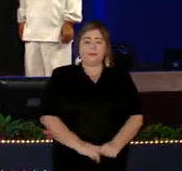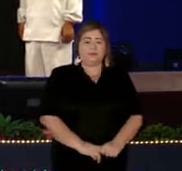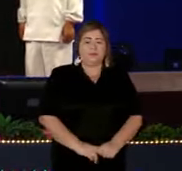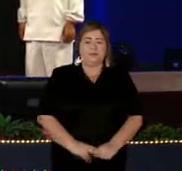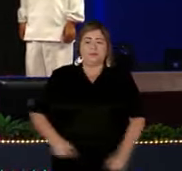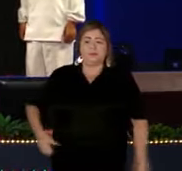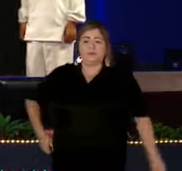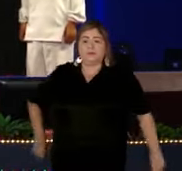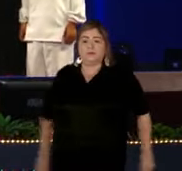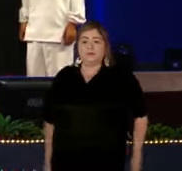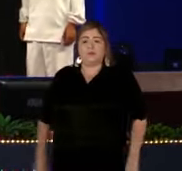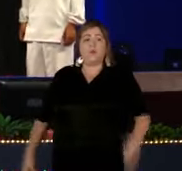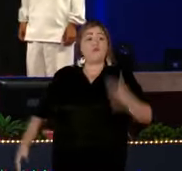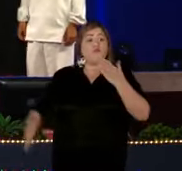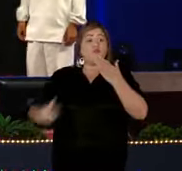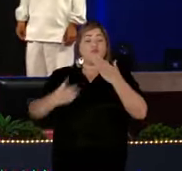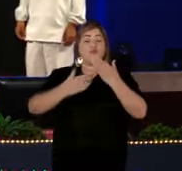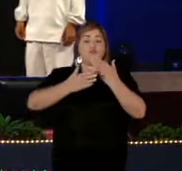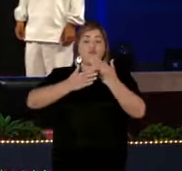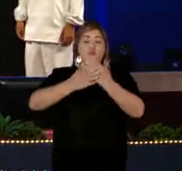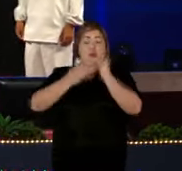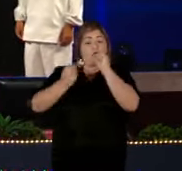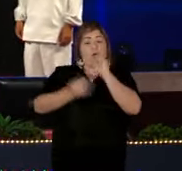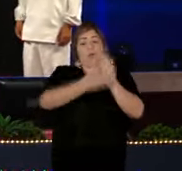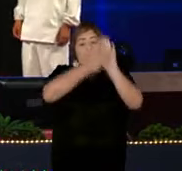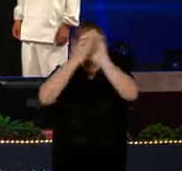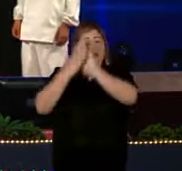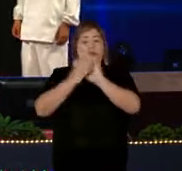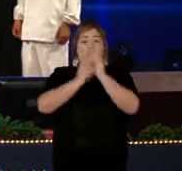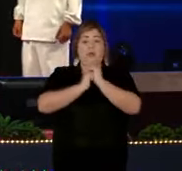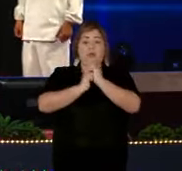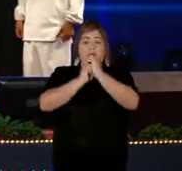Qué bueno alabar al Señor. Y